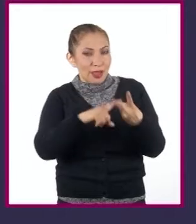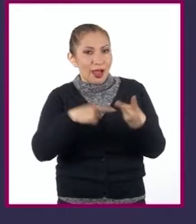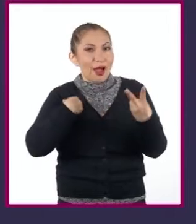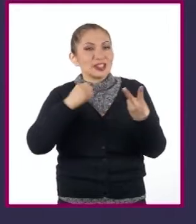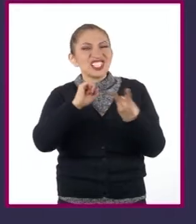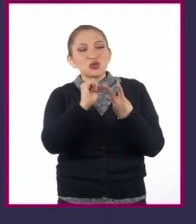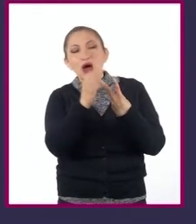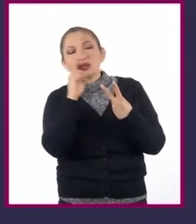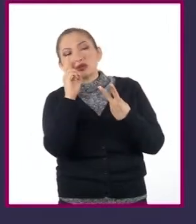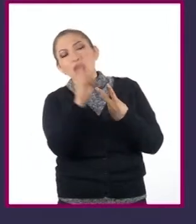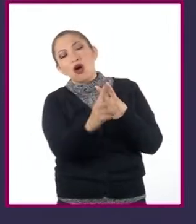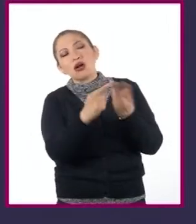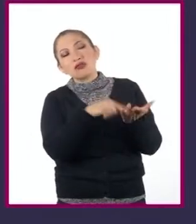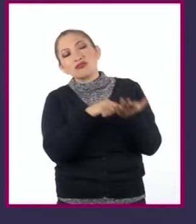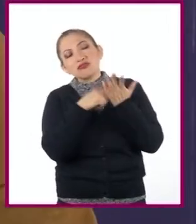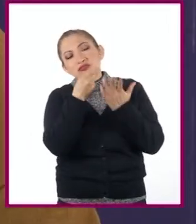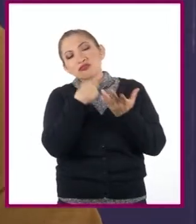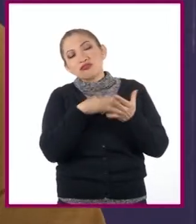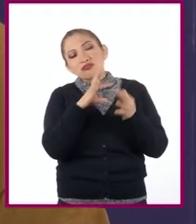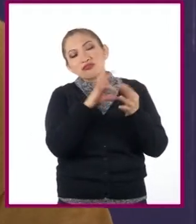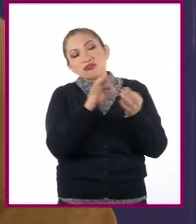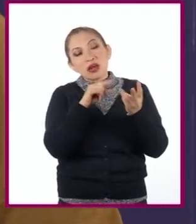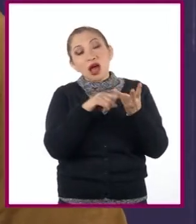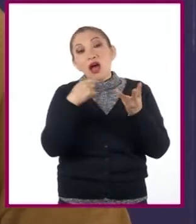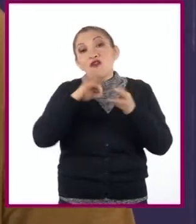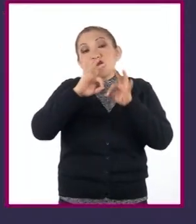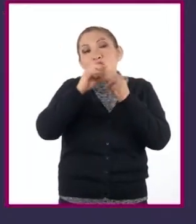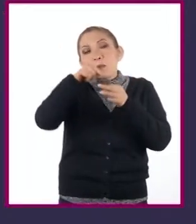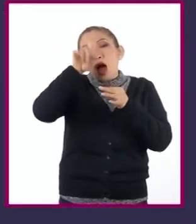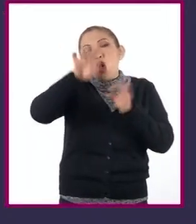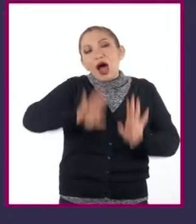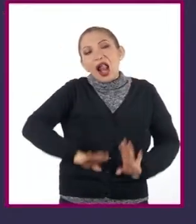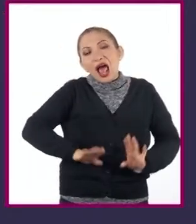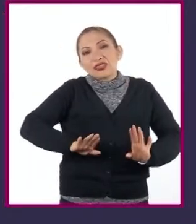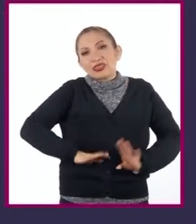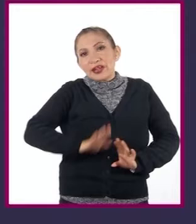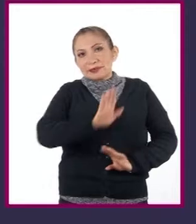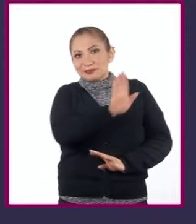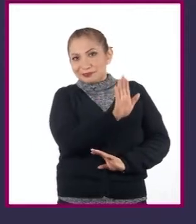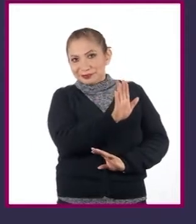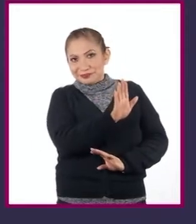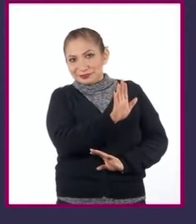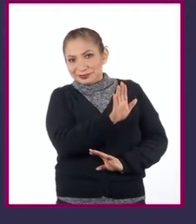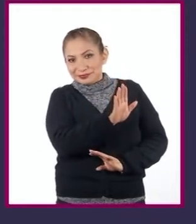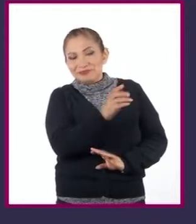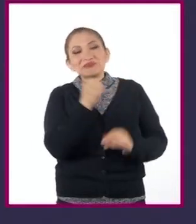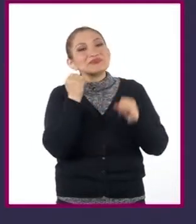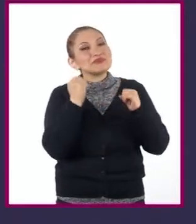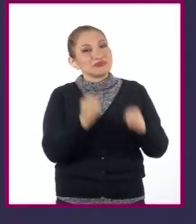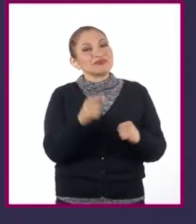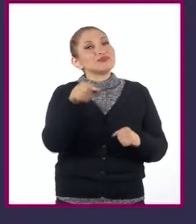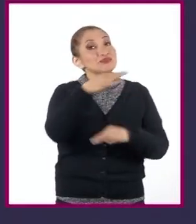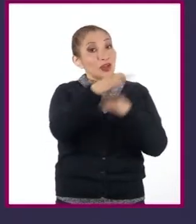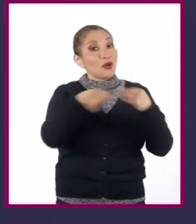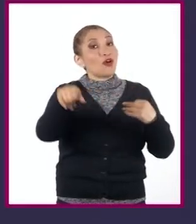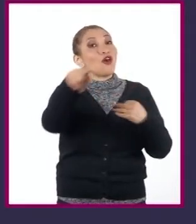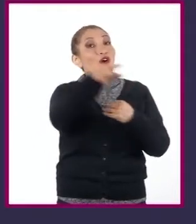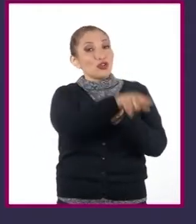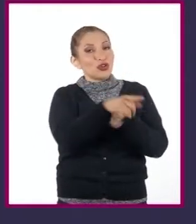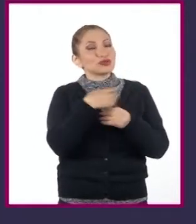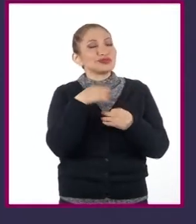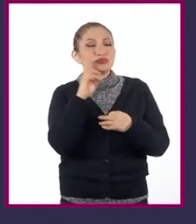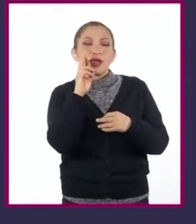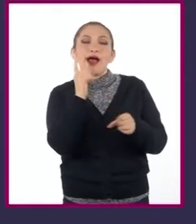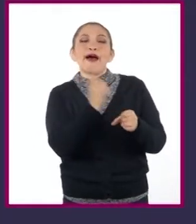la situación que nos está contando, el tono o carácter que utiliza. Estoy seguro de que todas y todos